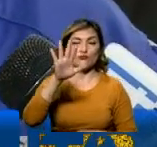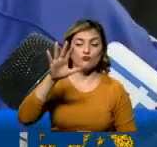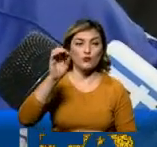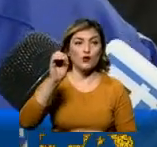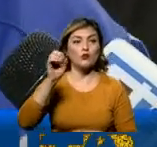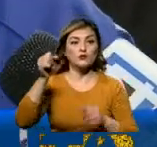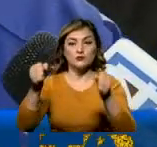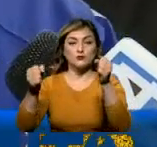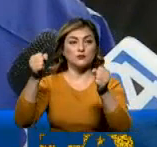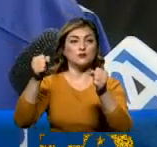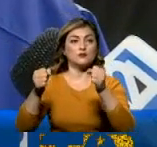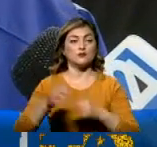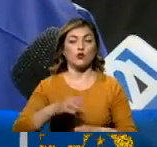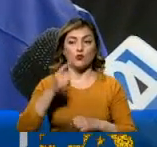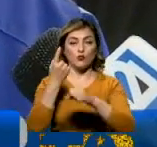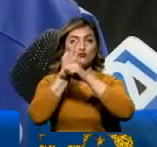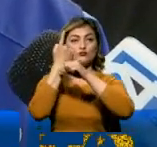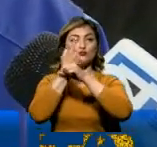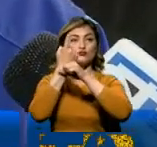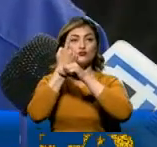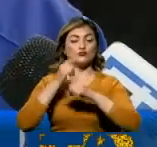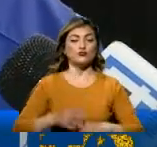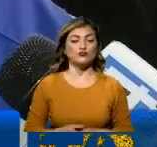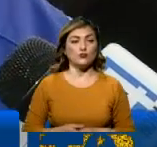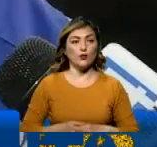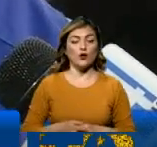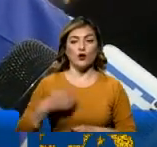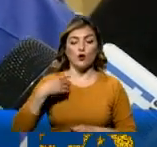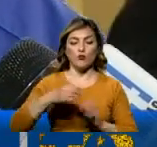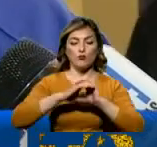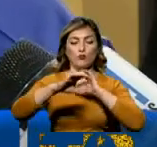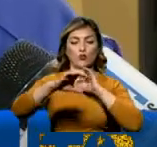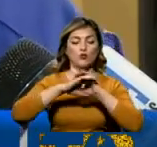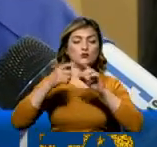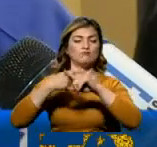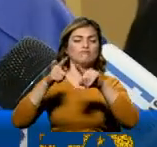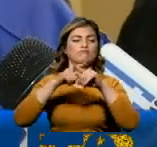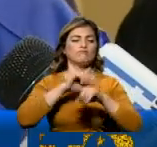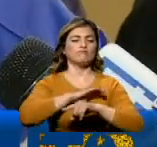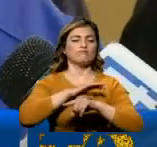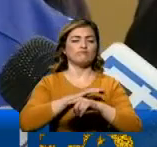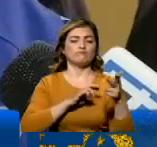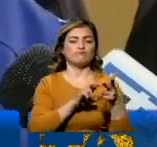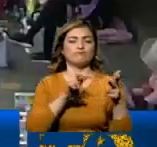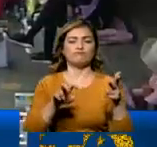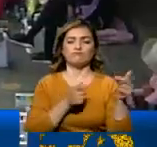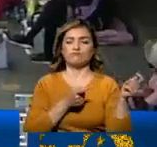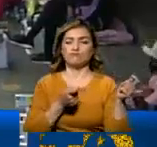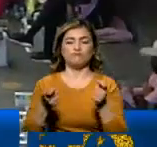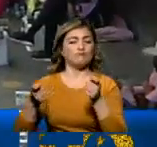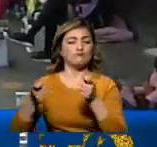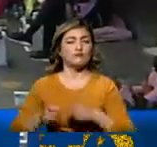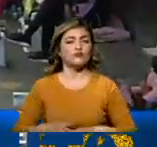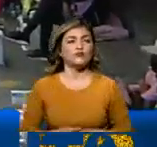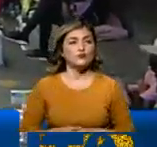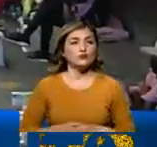450 vehículos, un helicóptero, buses y busetones que dispone el municipio para la implementación de estas operaciones. Según el